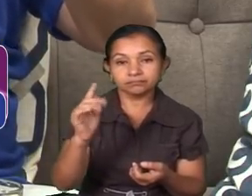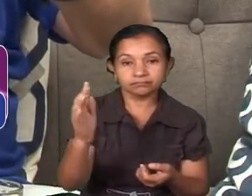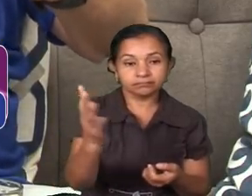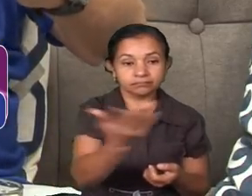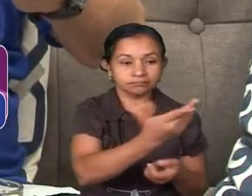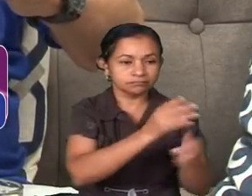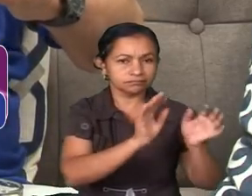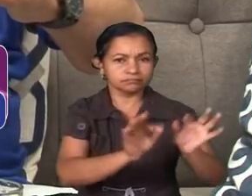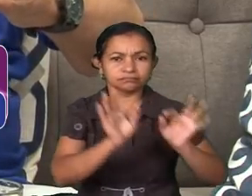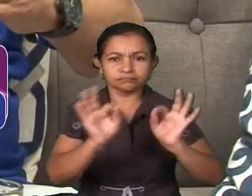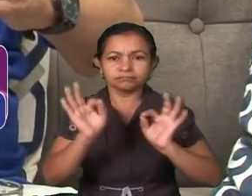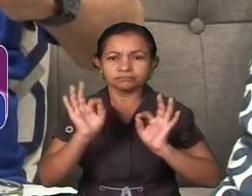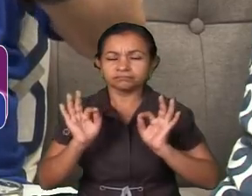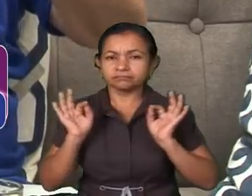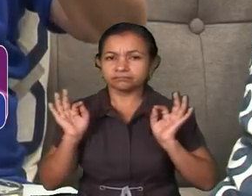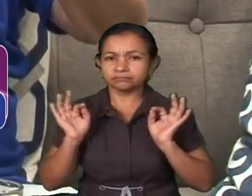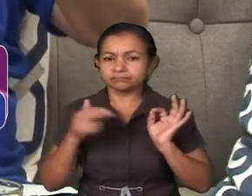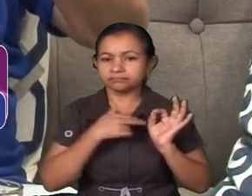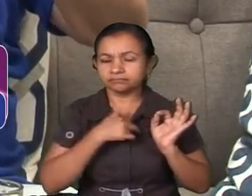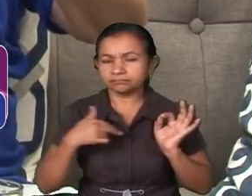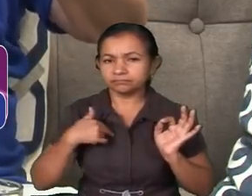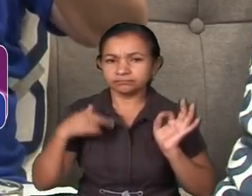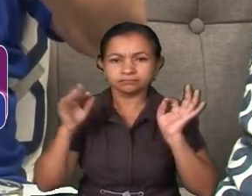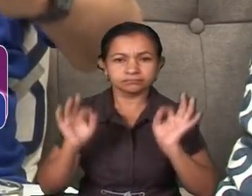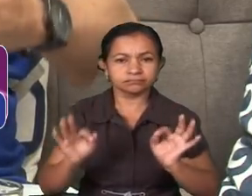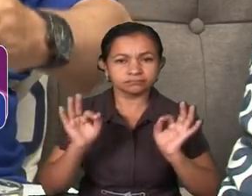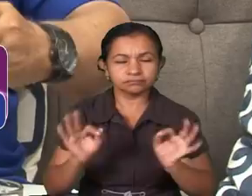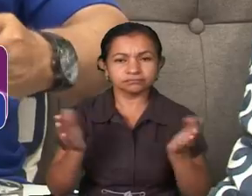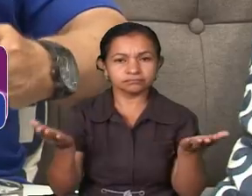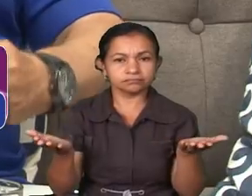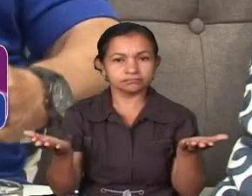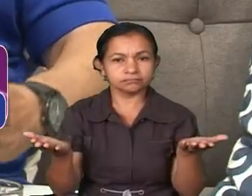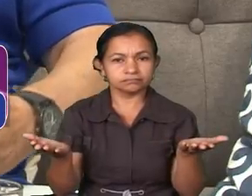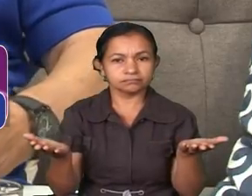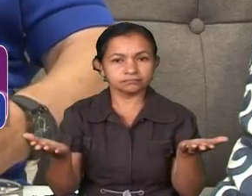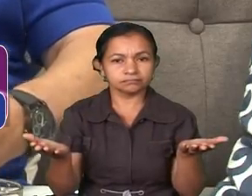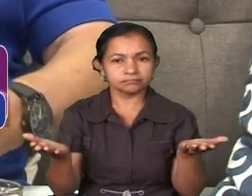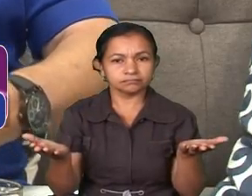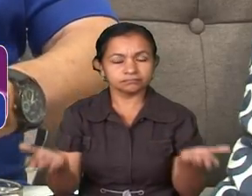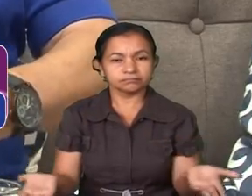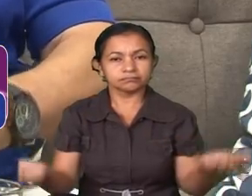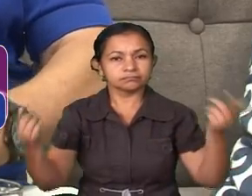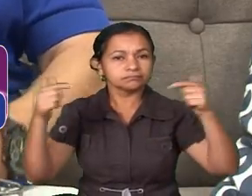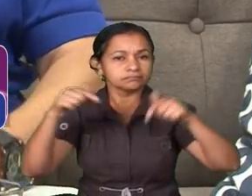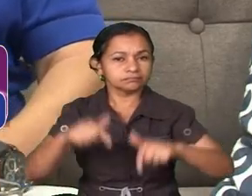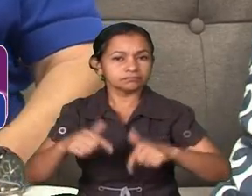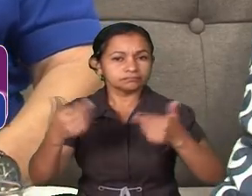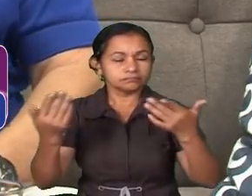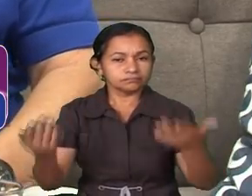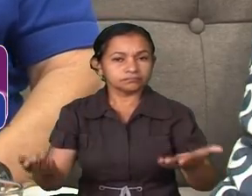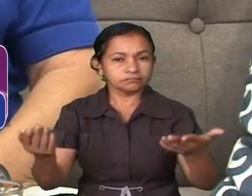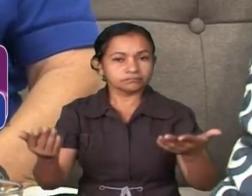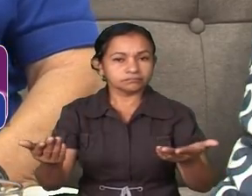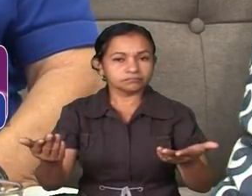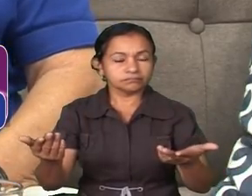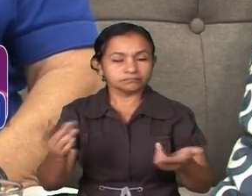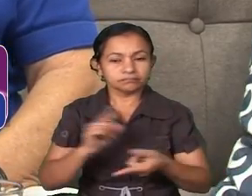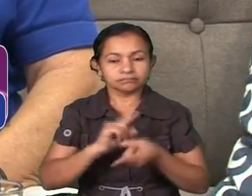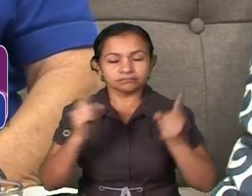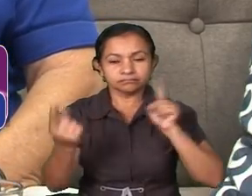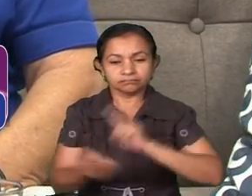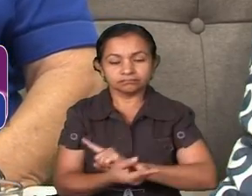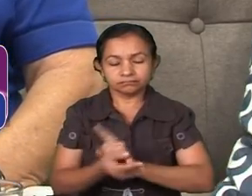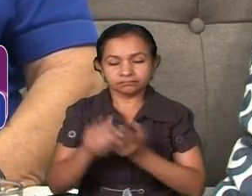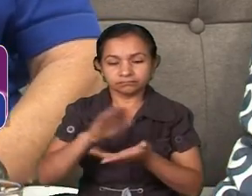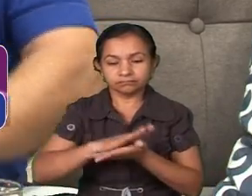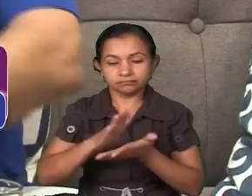bien. Lo hemos hecho bien los sandinistas y ahora le dio vuelta la